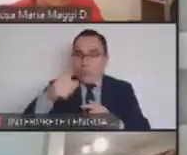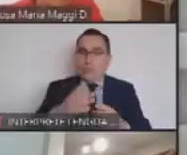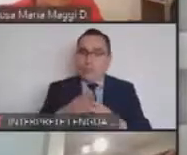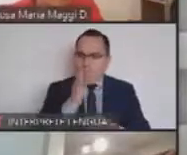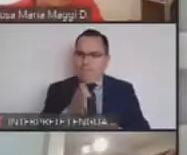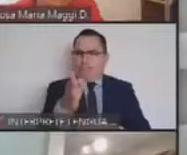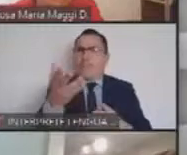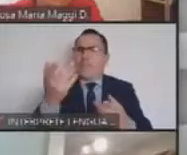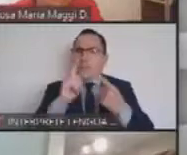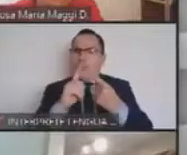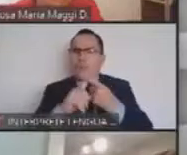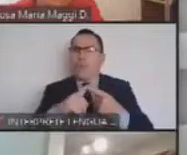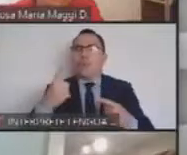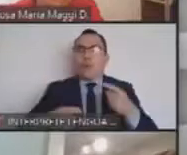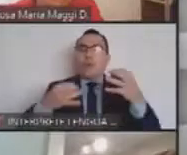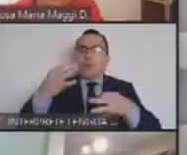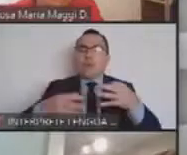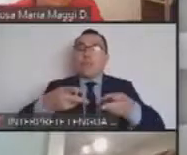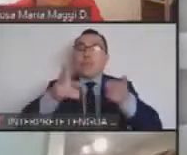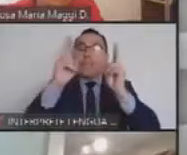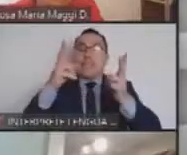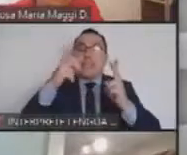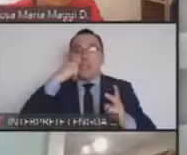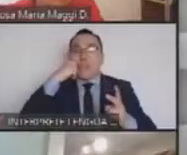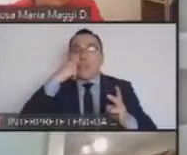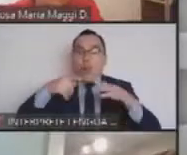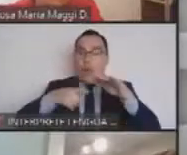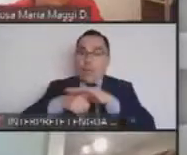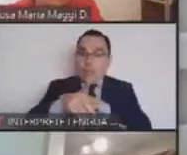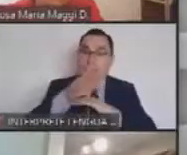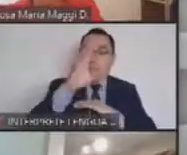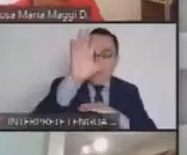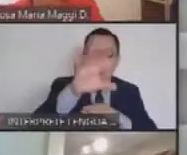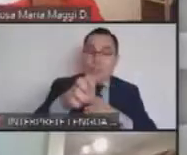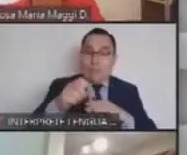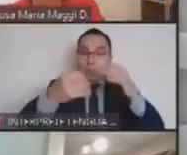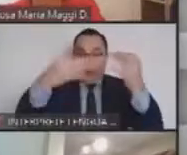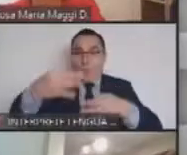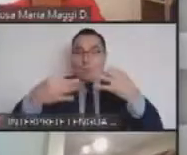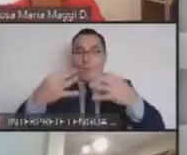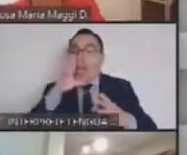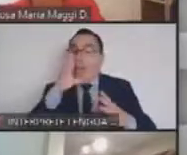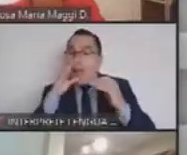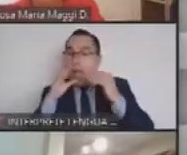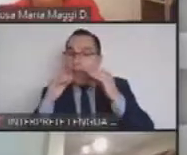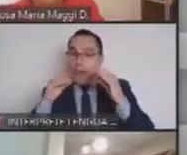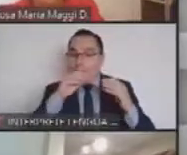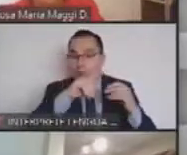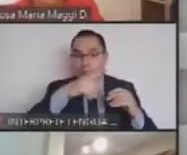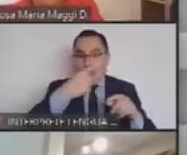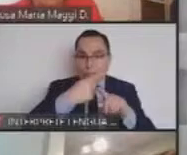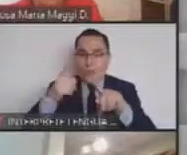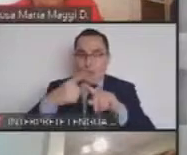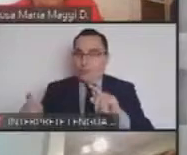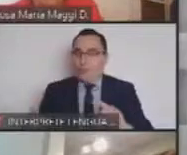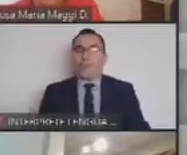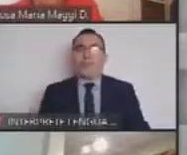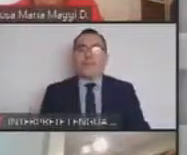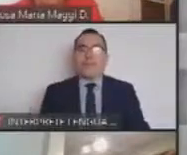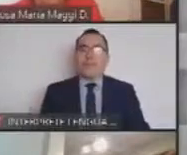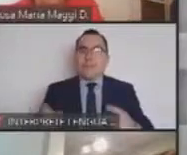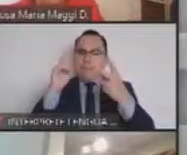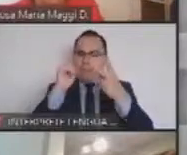el derecho humano de acceso a la justicia del que ya hemos oído hablar con antelación. Y se